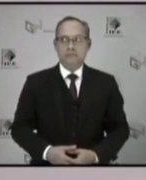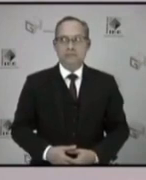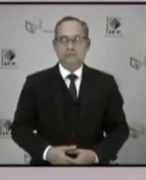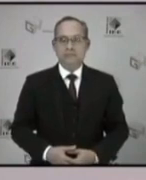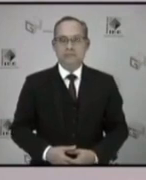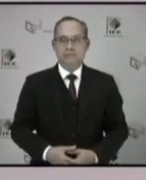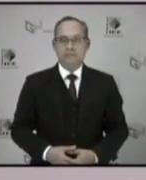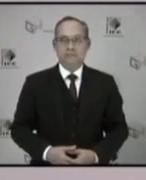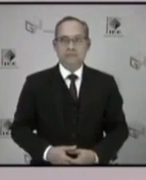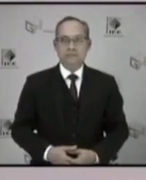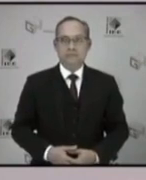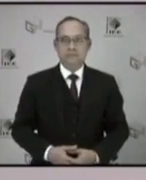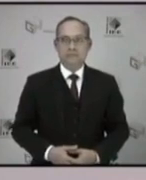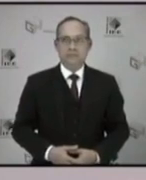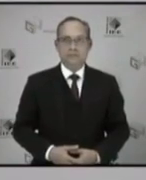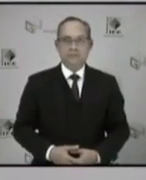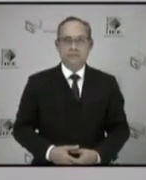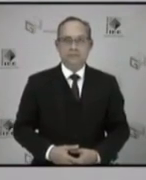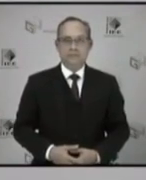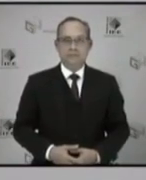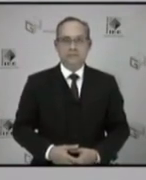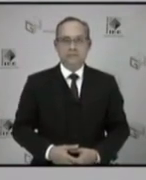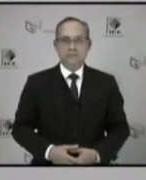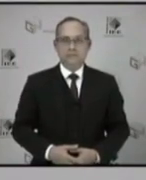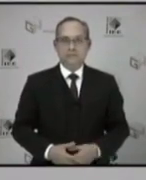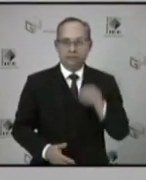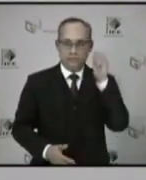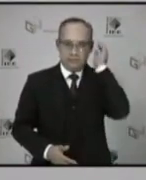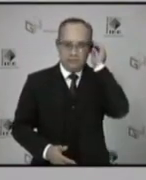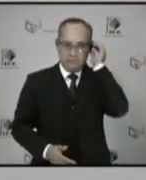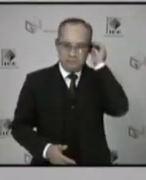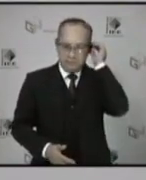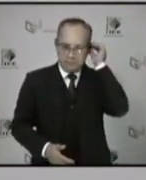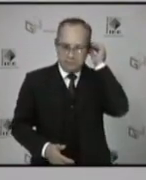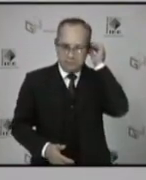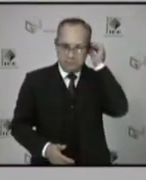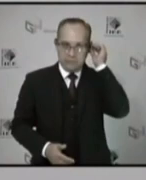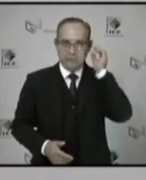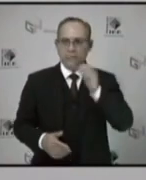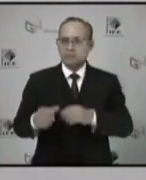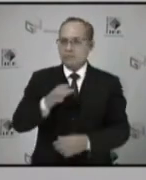Candidato, no respondió qué haría para acabar con la corrupción. ¿Quiere utilizar el tiempo de ahorita?